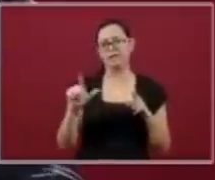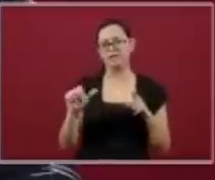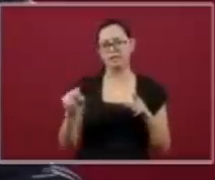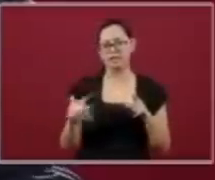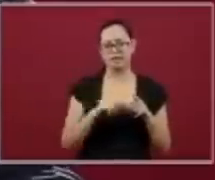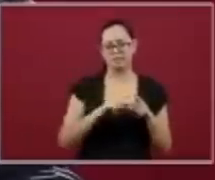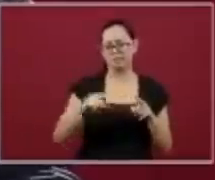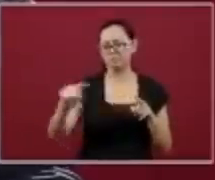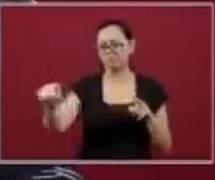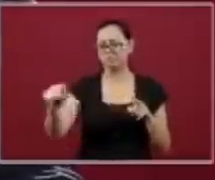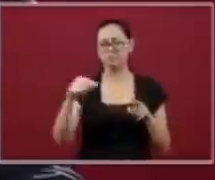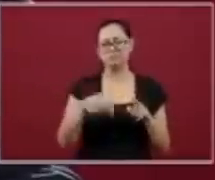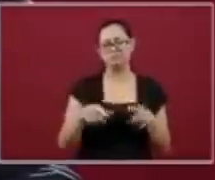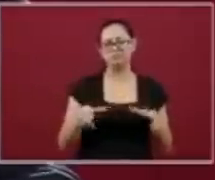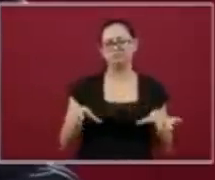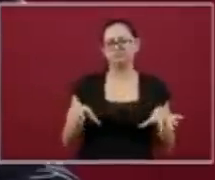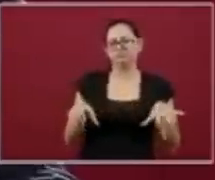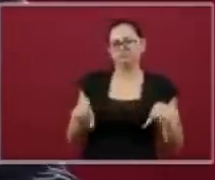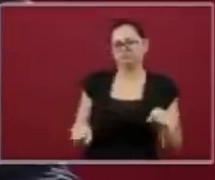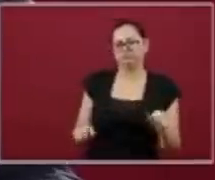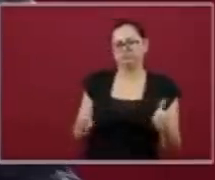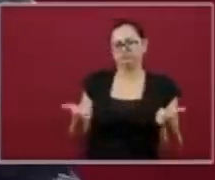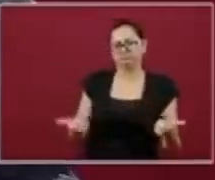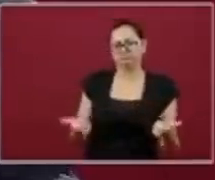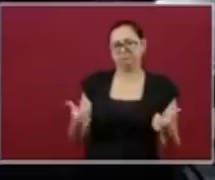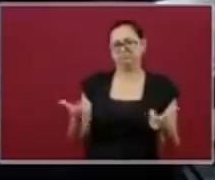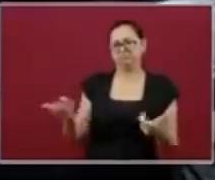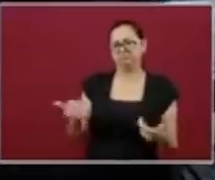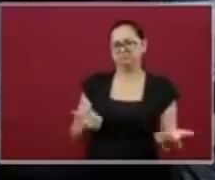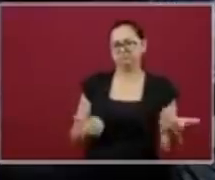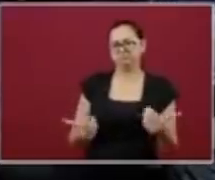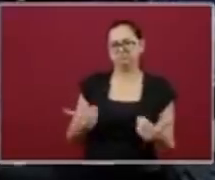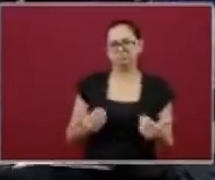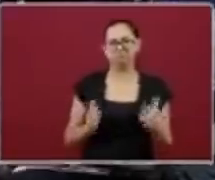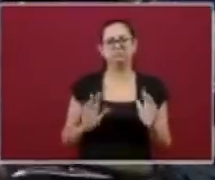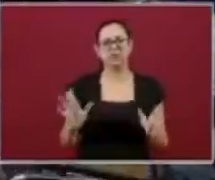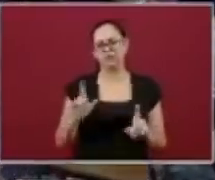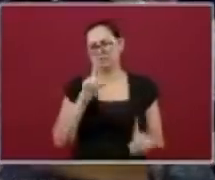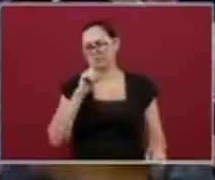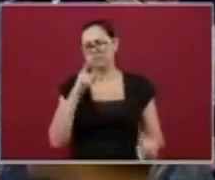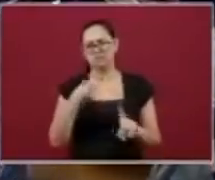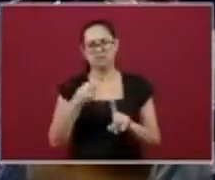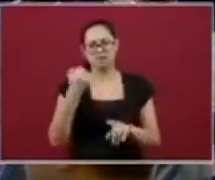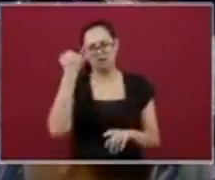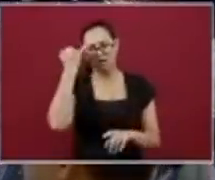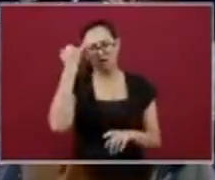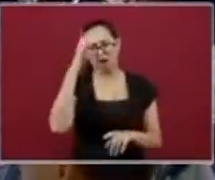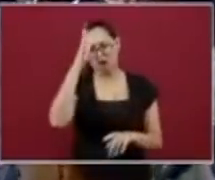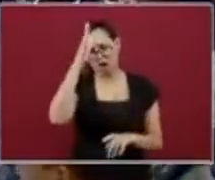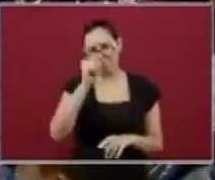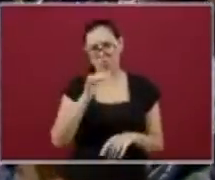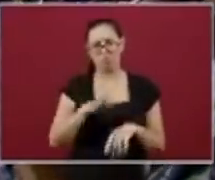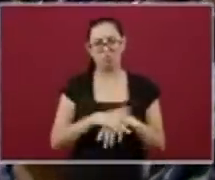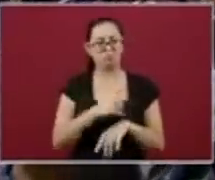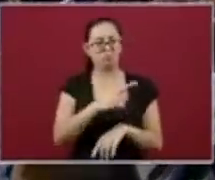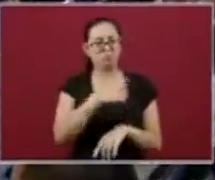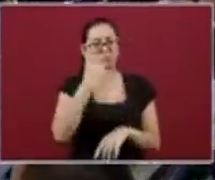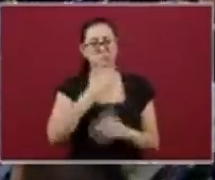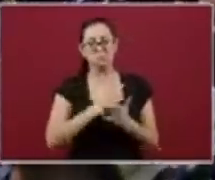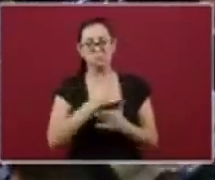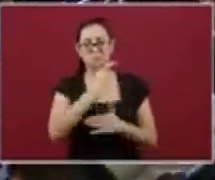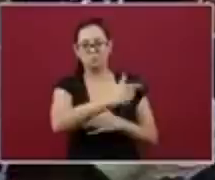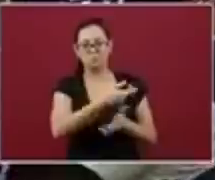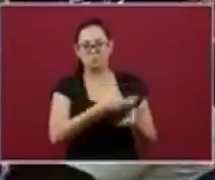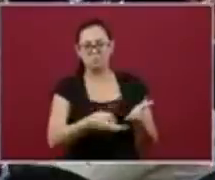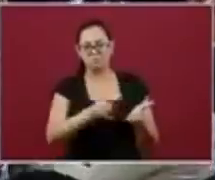el propósito de que se llegue a un acuerdo, porque están demandando indemnización.